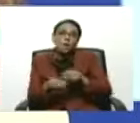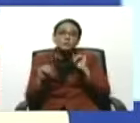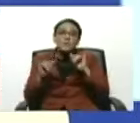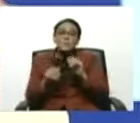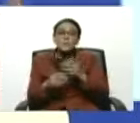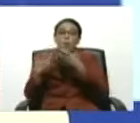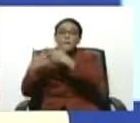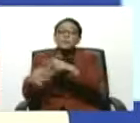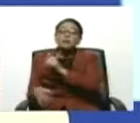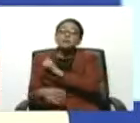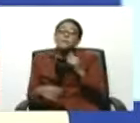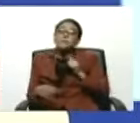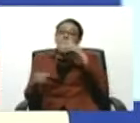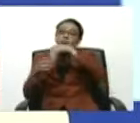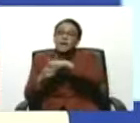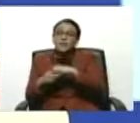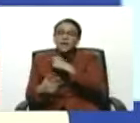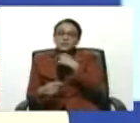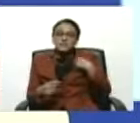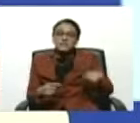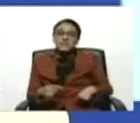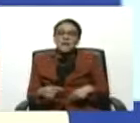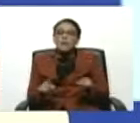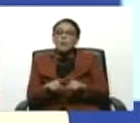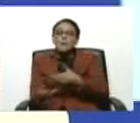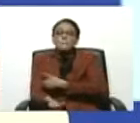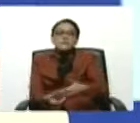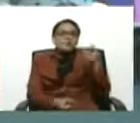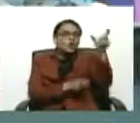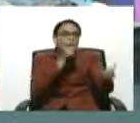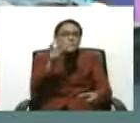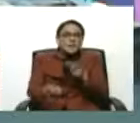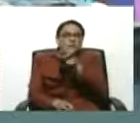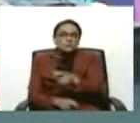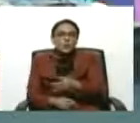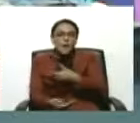privadas son millones de personas millones de iniciativas